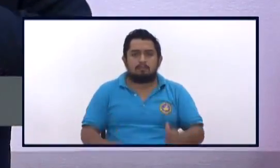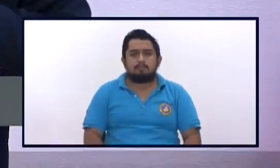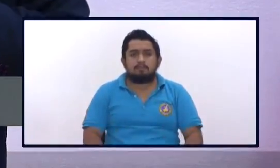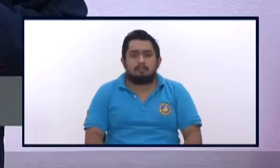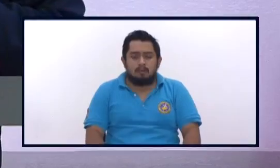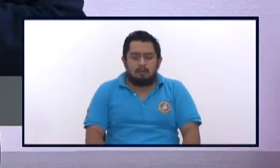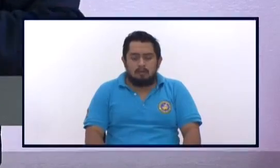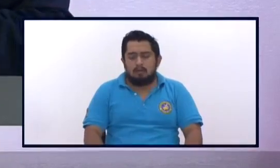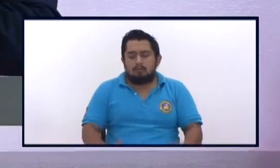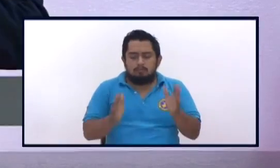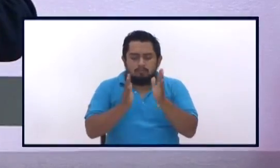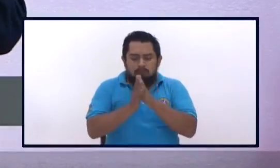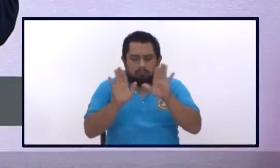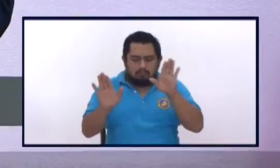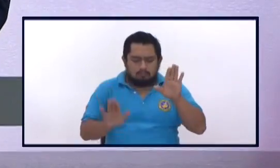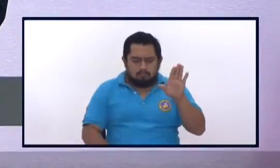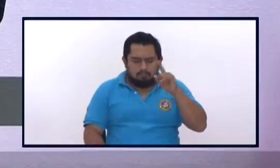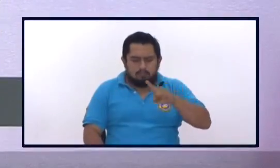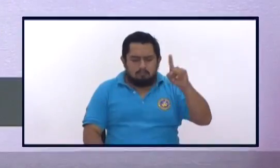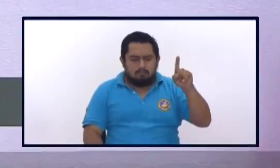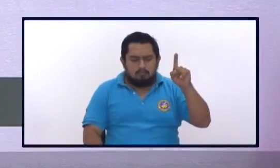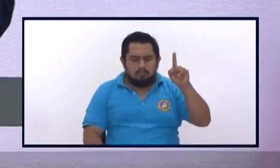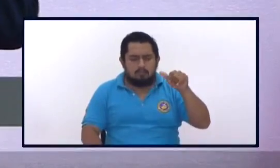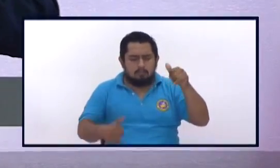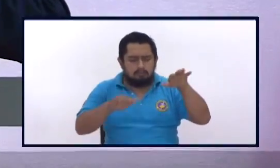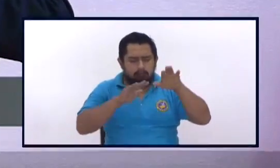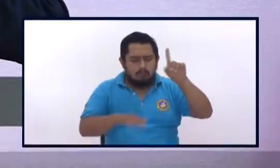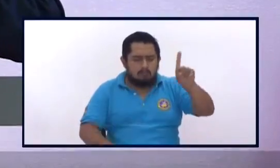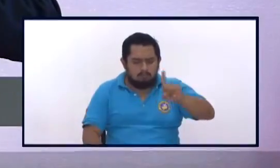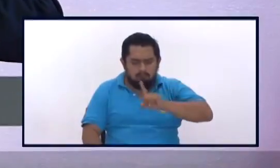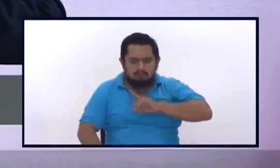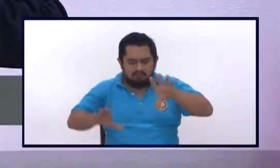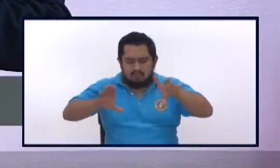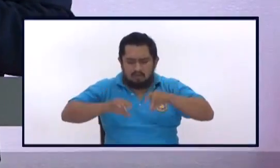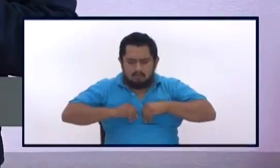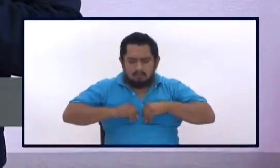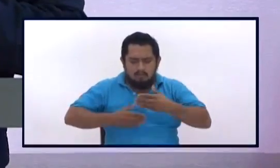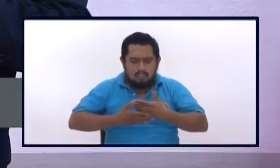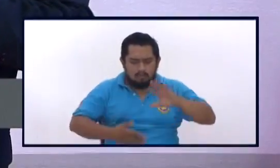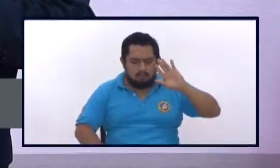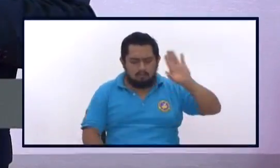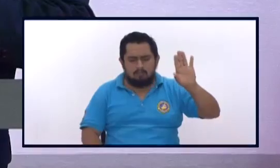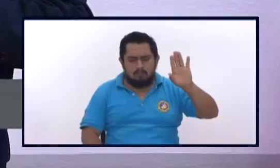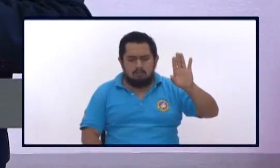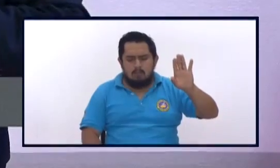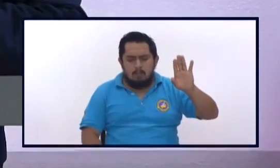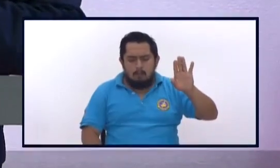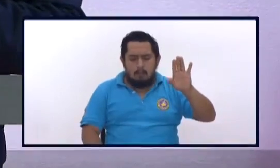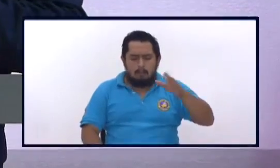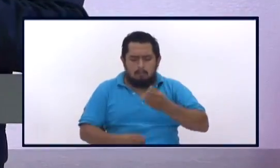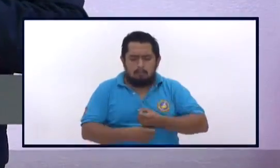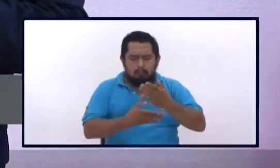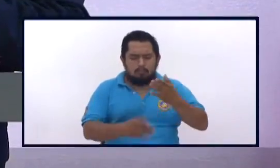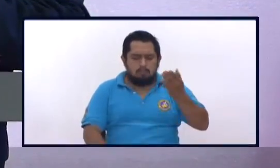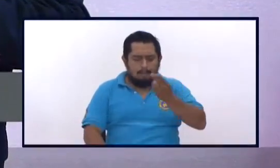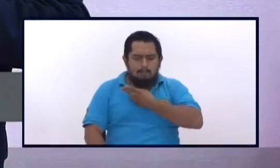manera señor jesus gracias por recibirme y aceptarme como tuyo confieso que soy